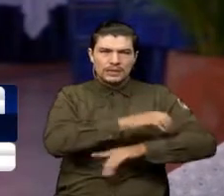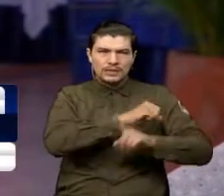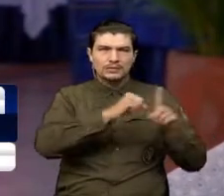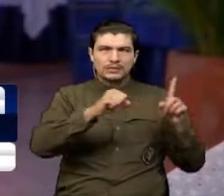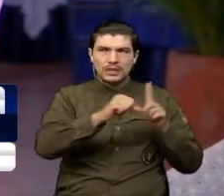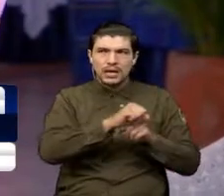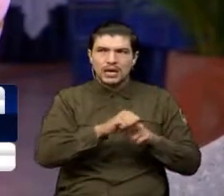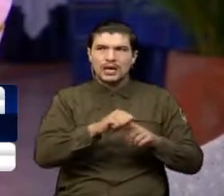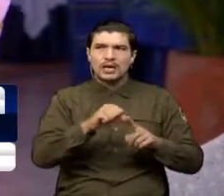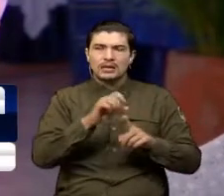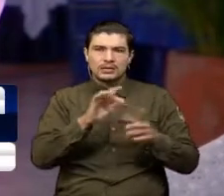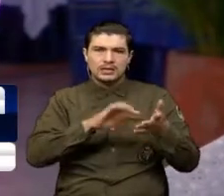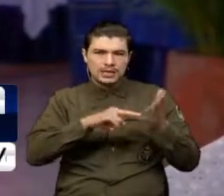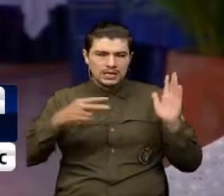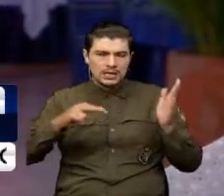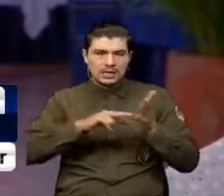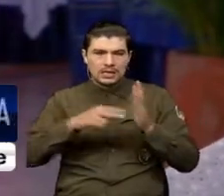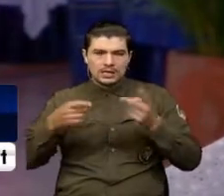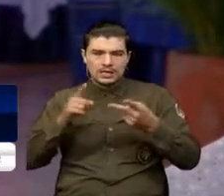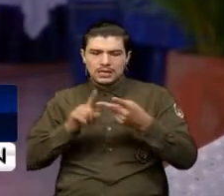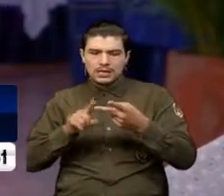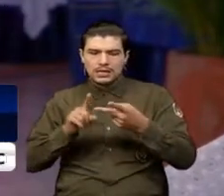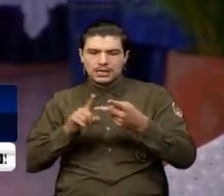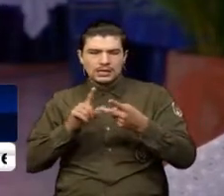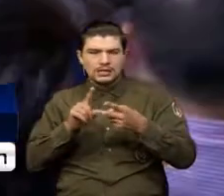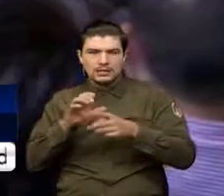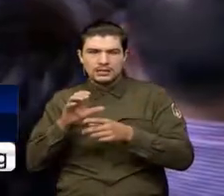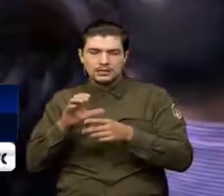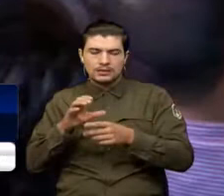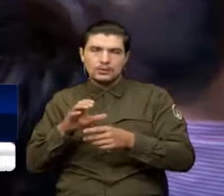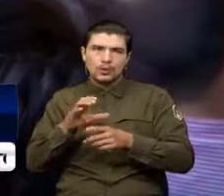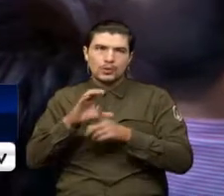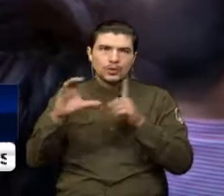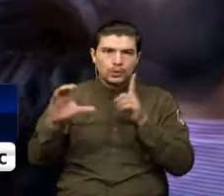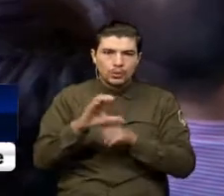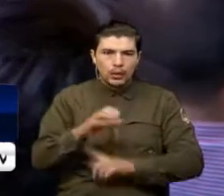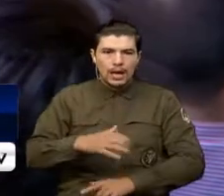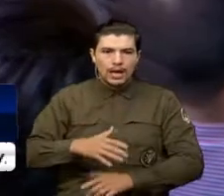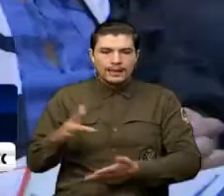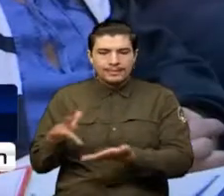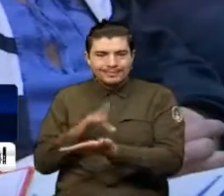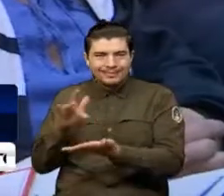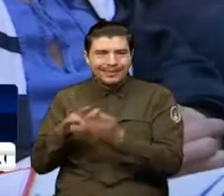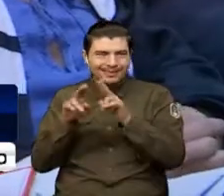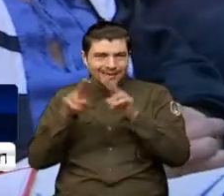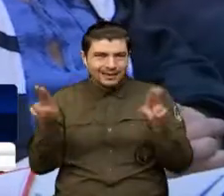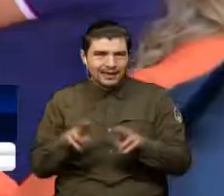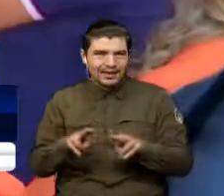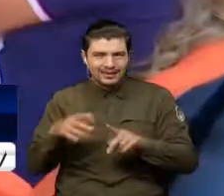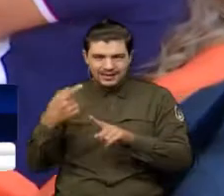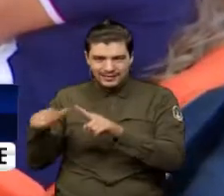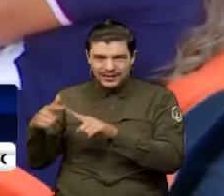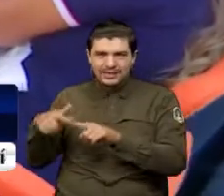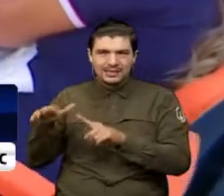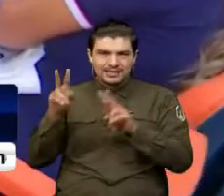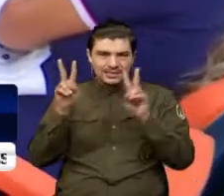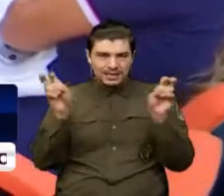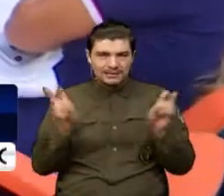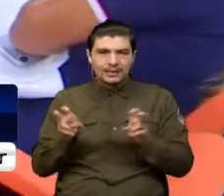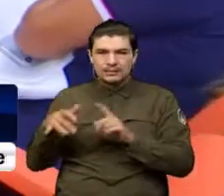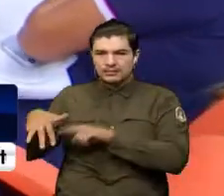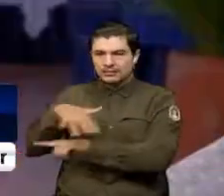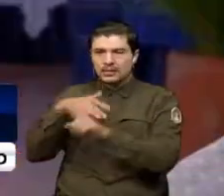digitales y cibercultura alrededor de sus grandes temas giraron varias ponencias de diferentes